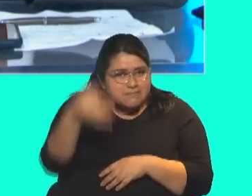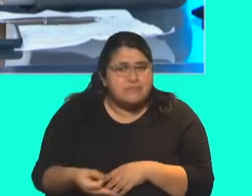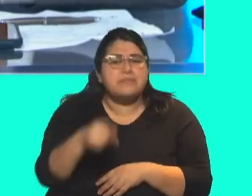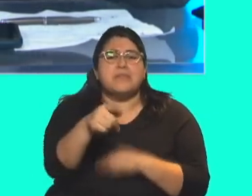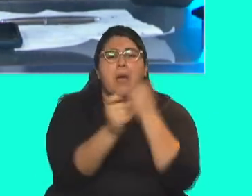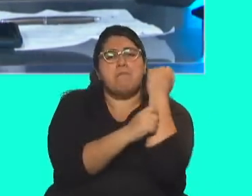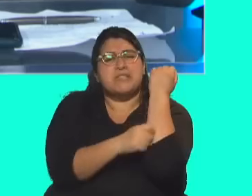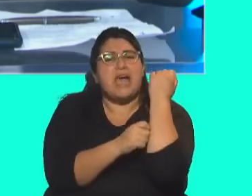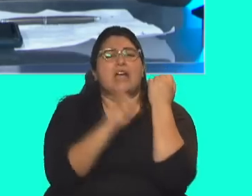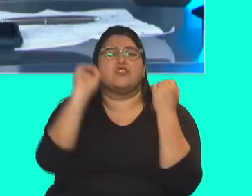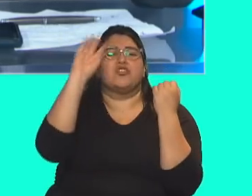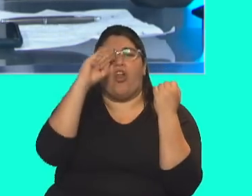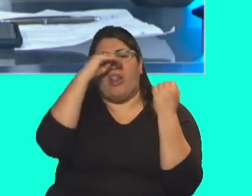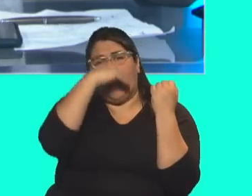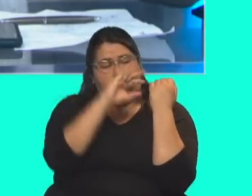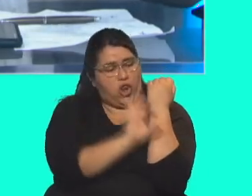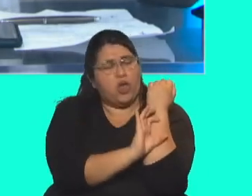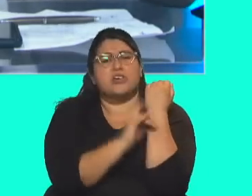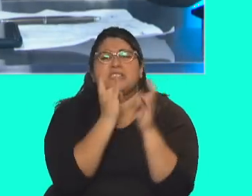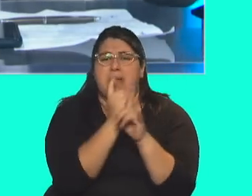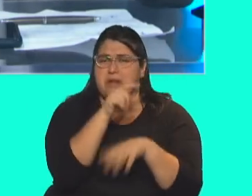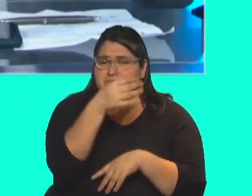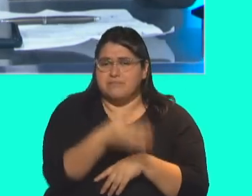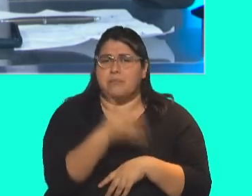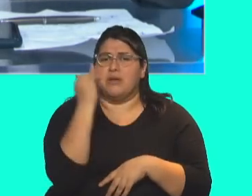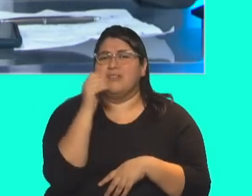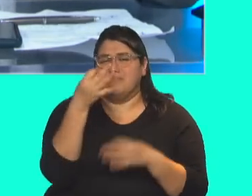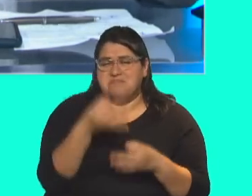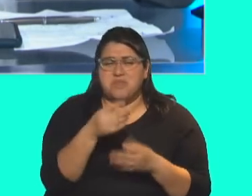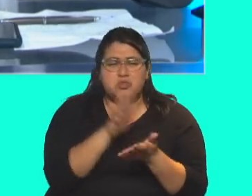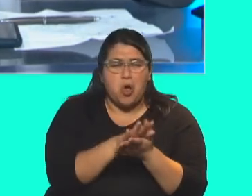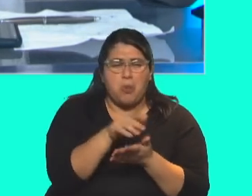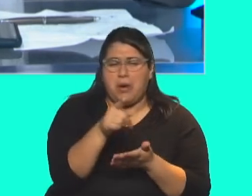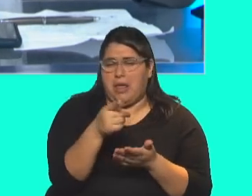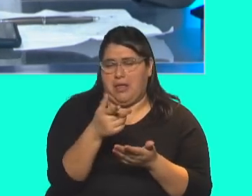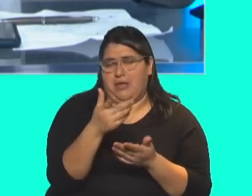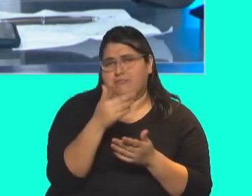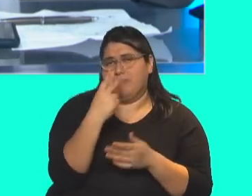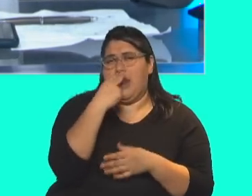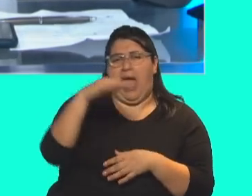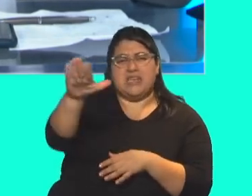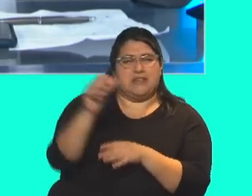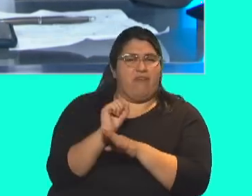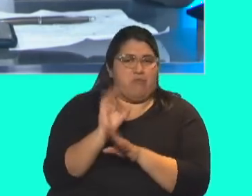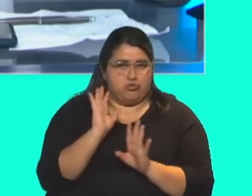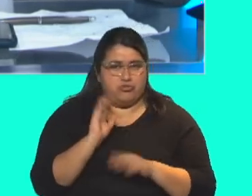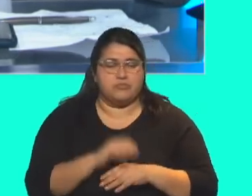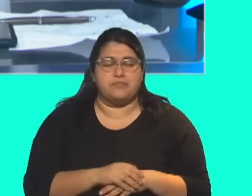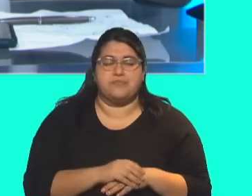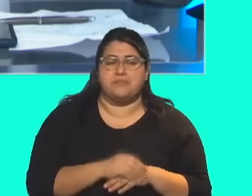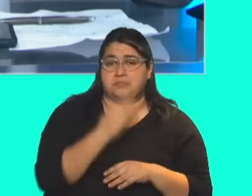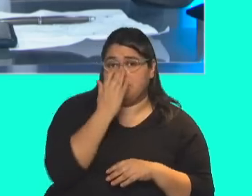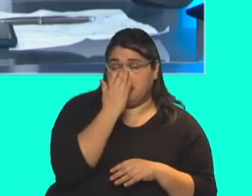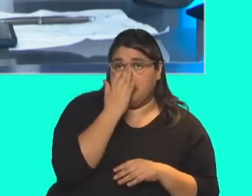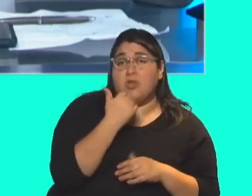el tatuaje del sol negro que es el famoso sol de jane hendrickson 9 son así y yo no